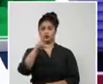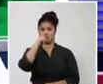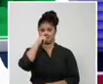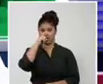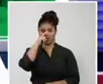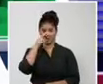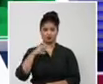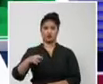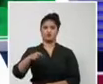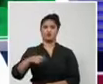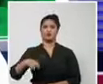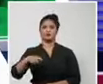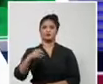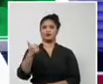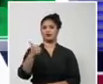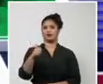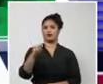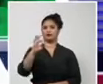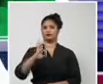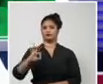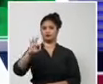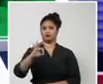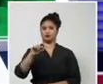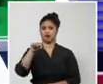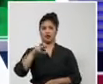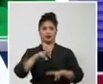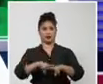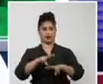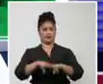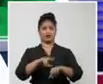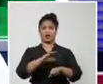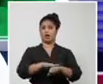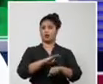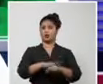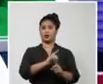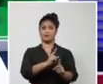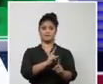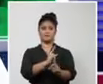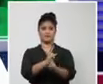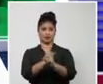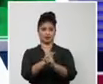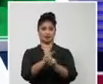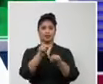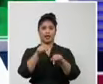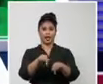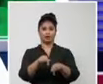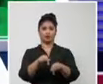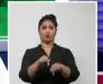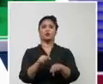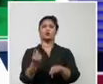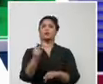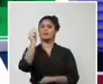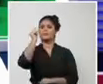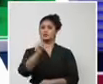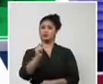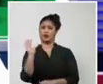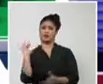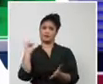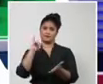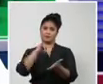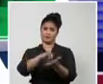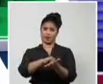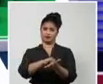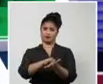Habana, también contacto de un caso confirmado, en este caso de un viajero con antecedentes